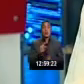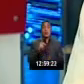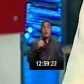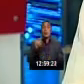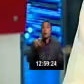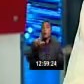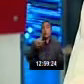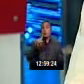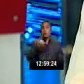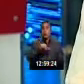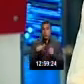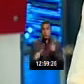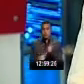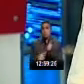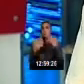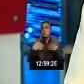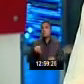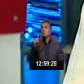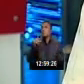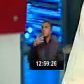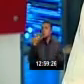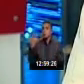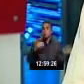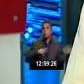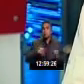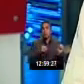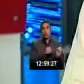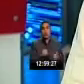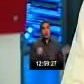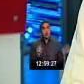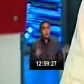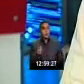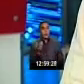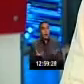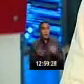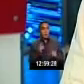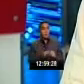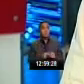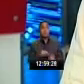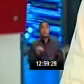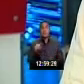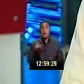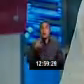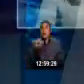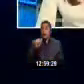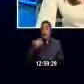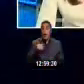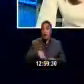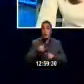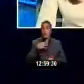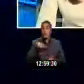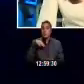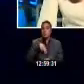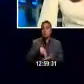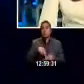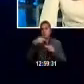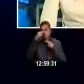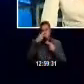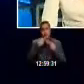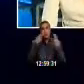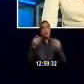una asistente por el presunto delito de delincuencia organizada. María Gabriela Castro cubre el tema y nos amplía todos los